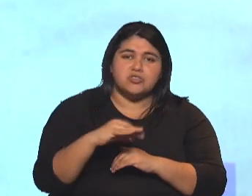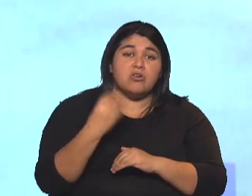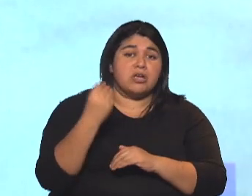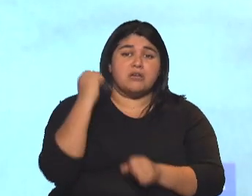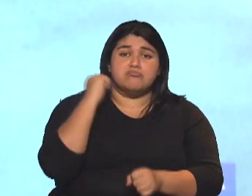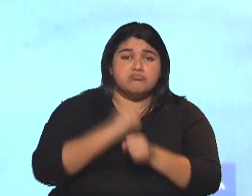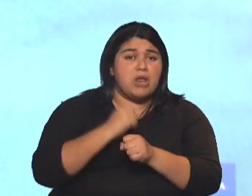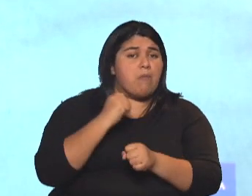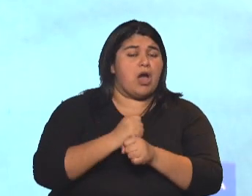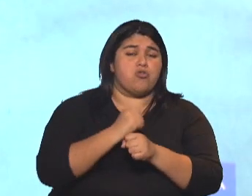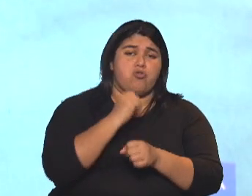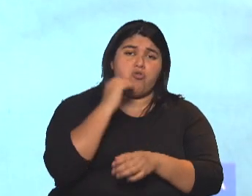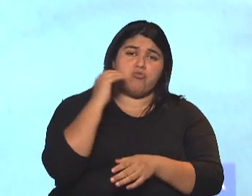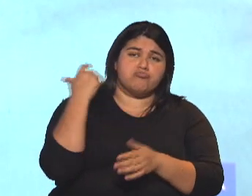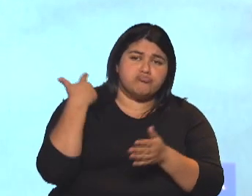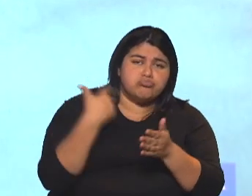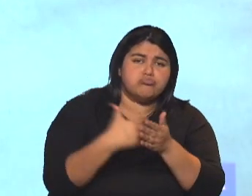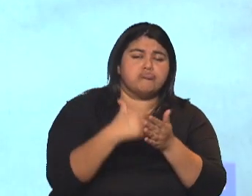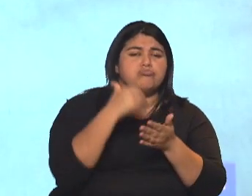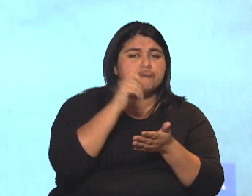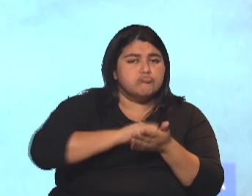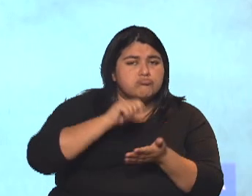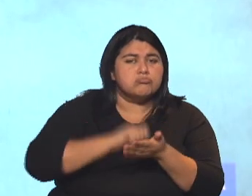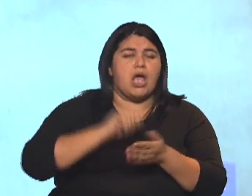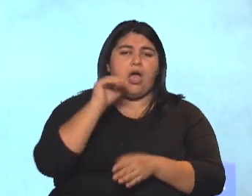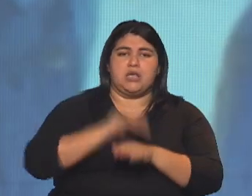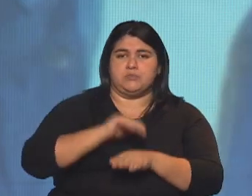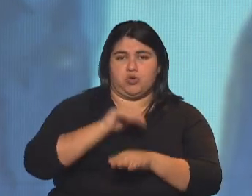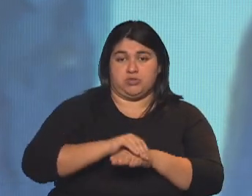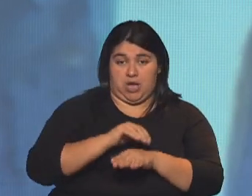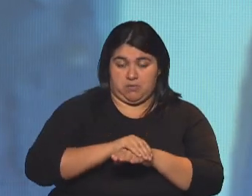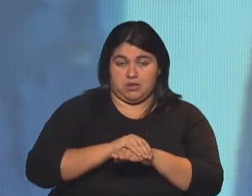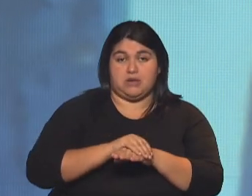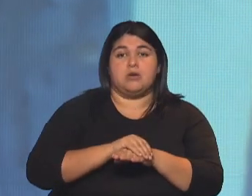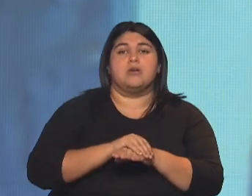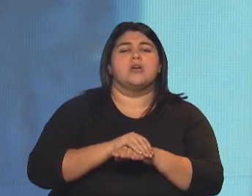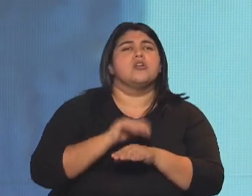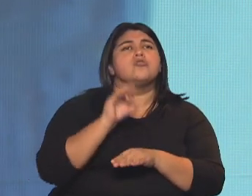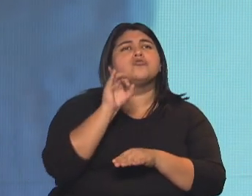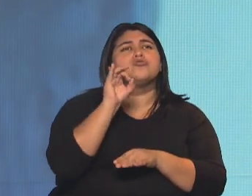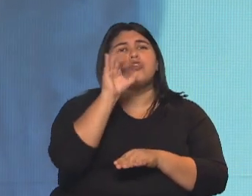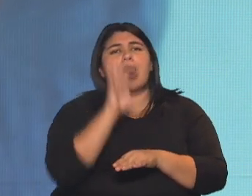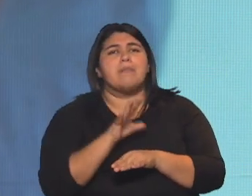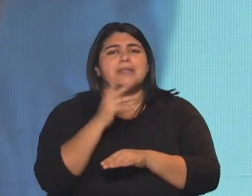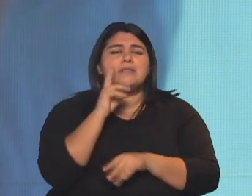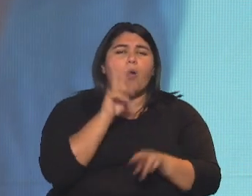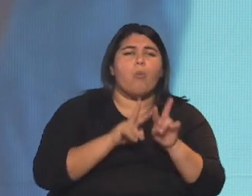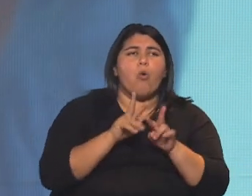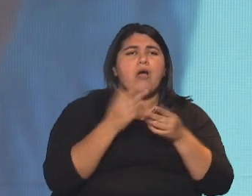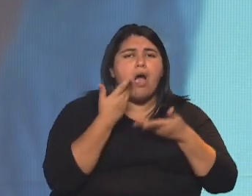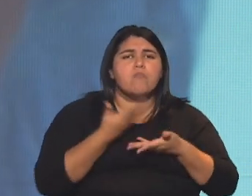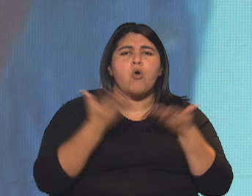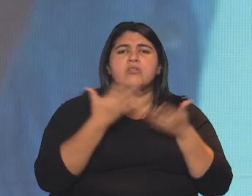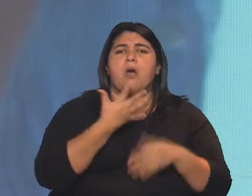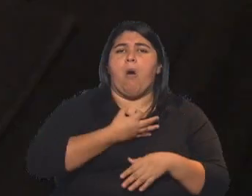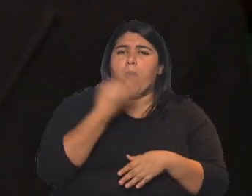trabajo responsable, que acierte, no en encontrar una verdad, porque hay muchos